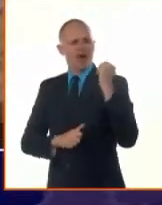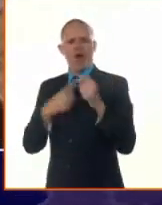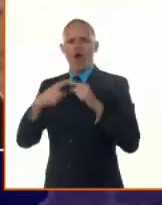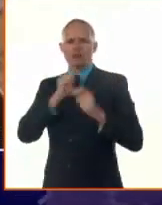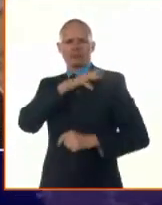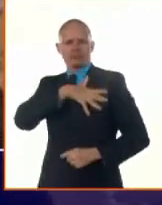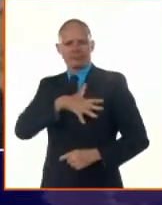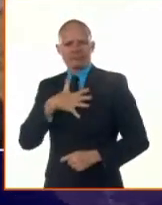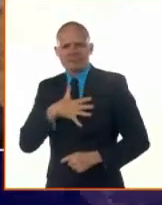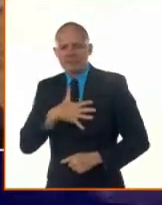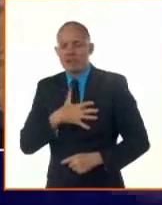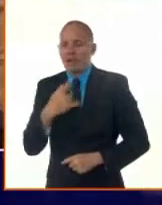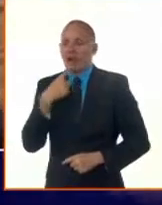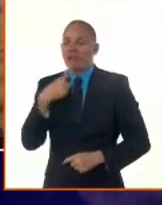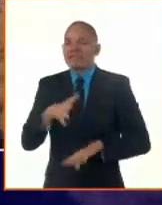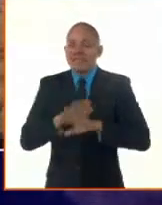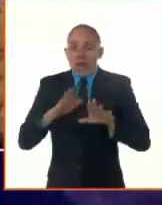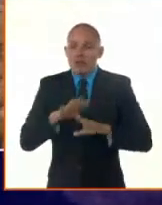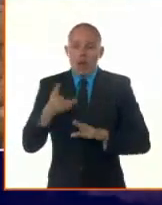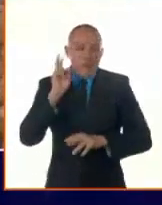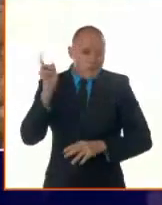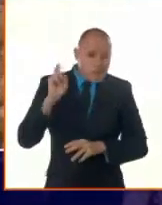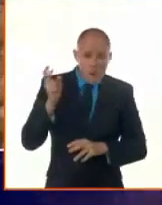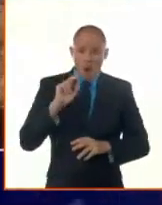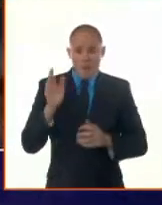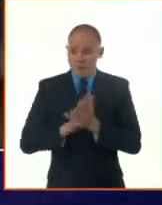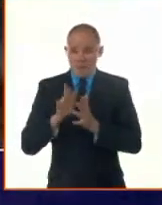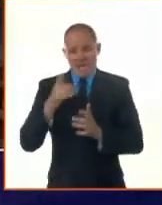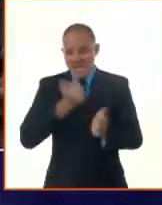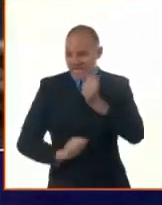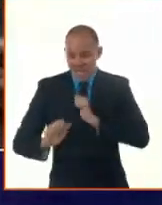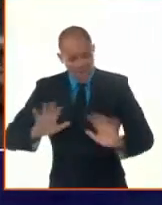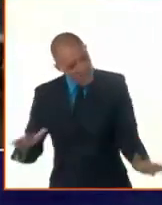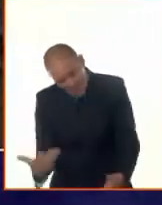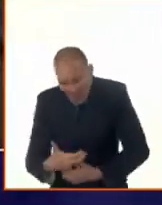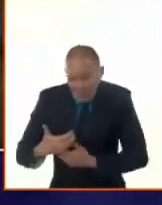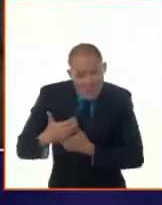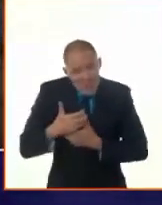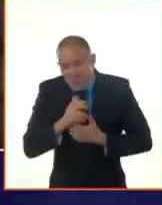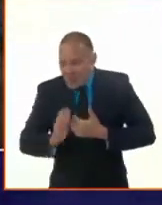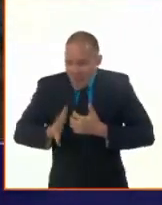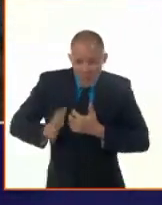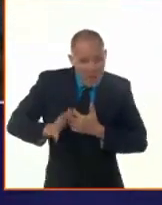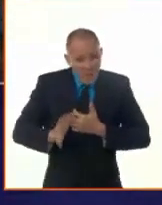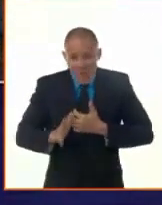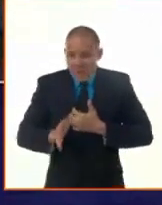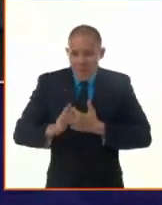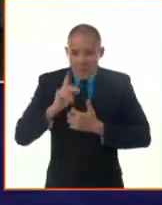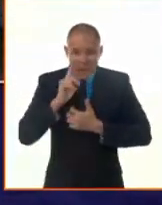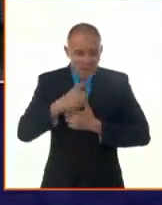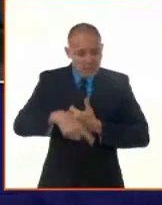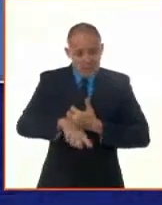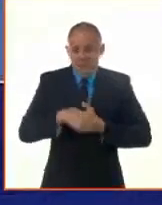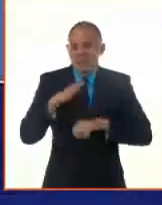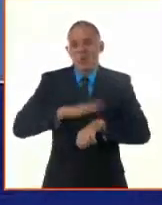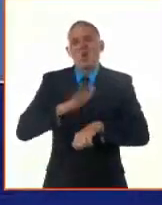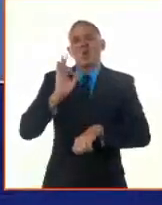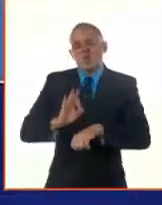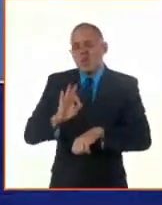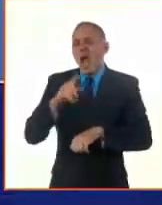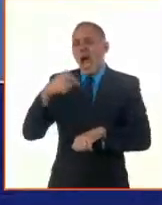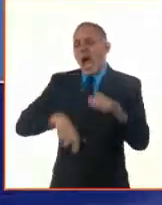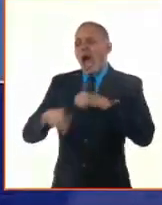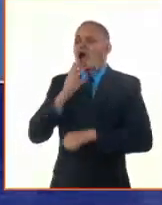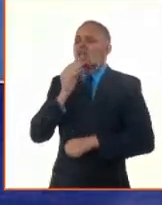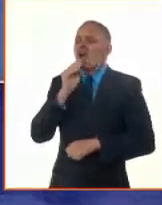cuatro grandes explosiones cargué a mi hija Y empezamos a correr de un lado para otro son los daños que ha provocado la respuesta del ejército israelí a la